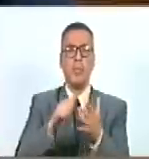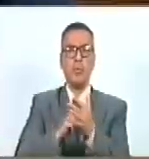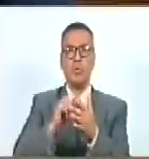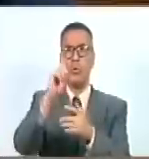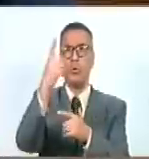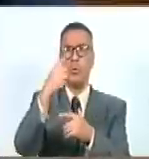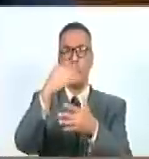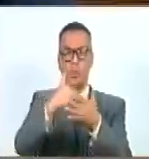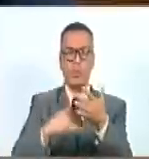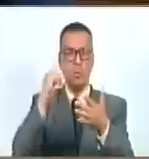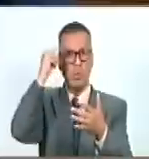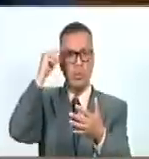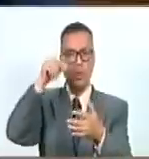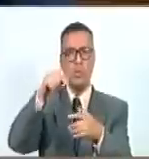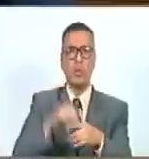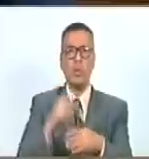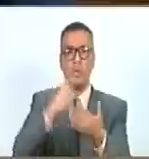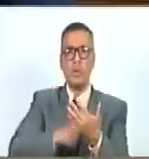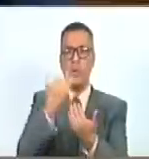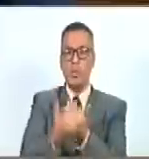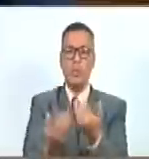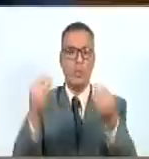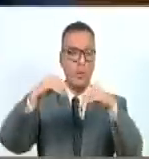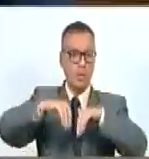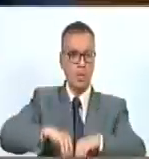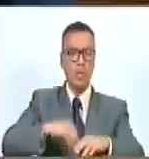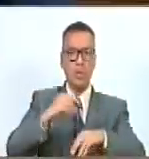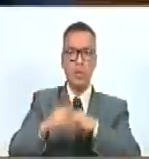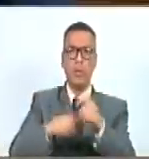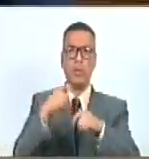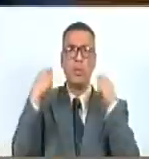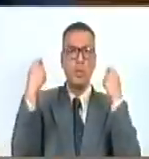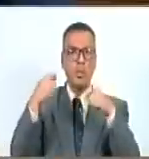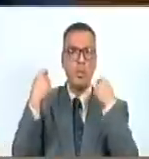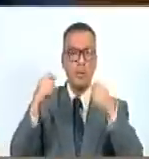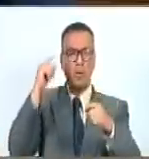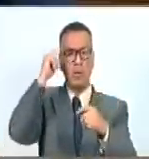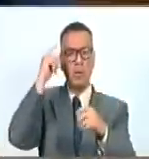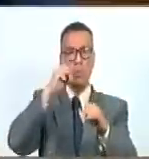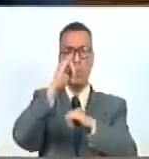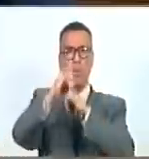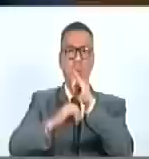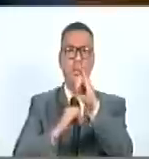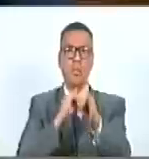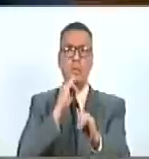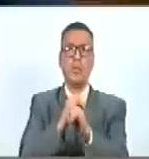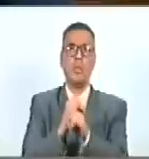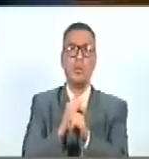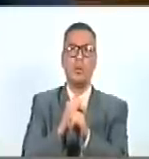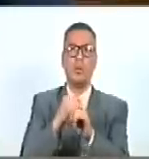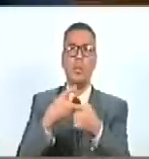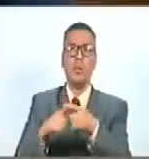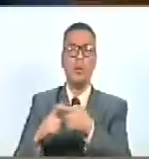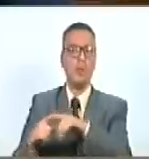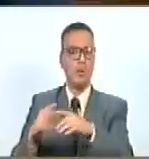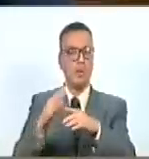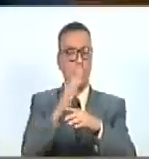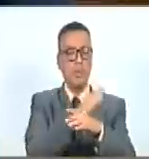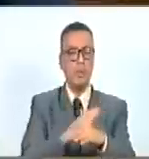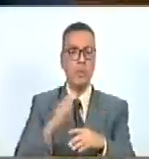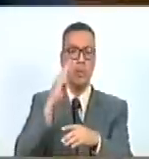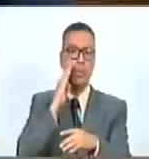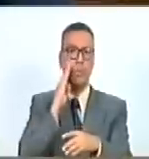uno del orden del día. Proyecto de acuerdo con motivo de celebrarse el Día Internacional de la Diversidad Biológica.